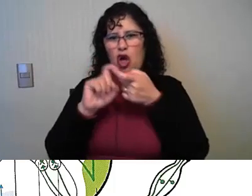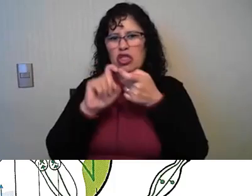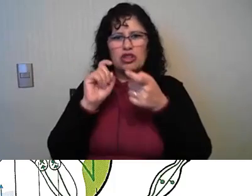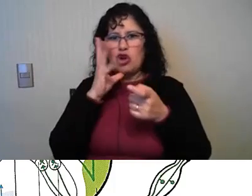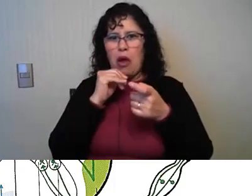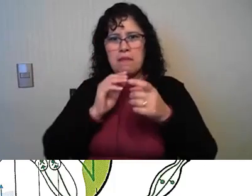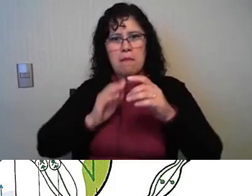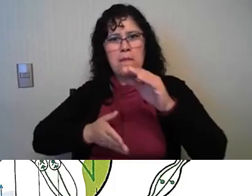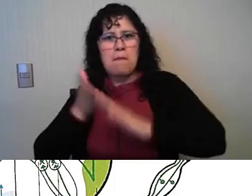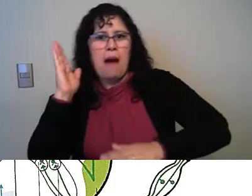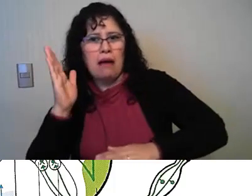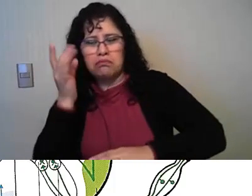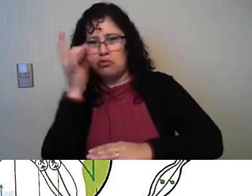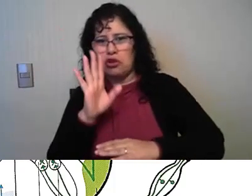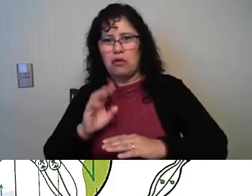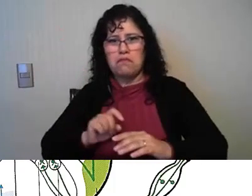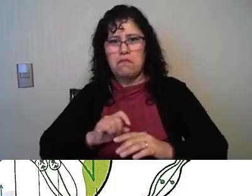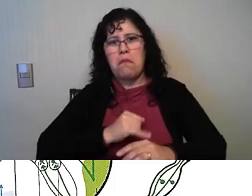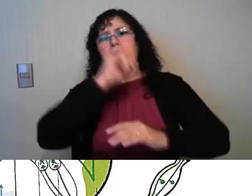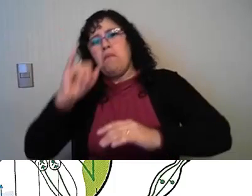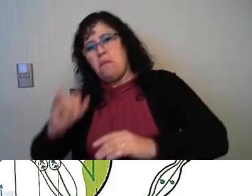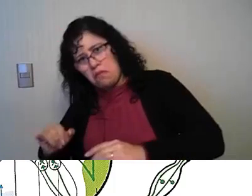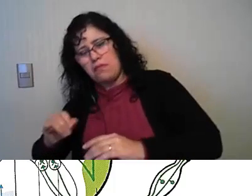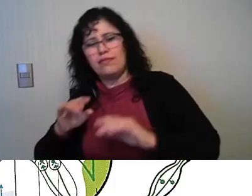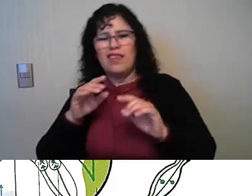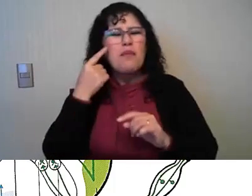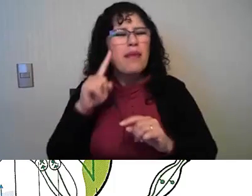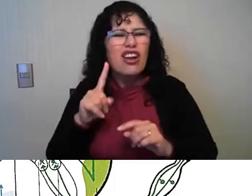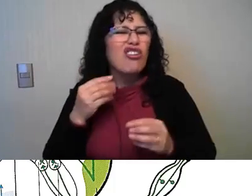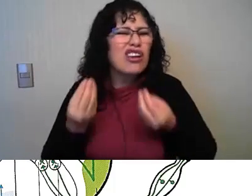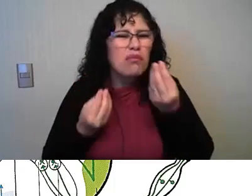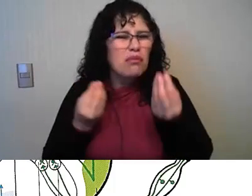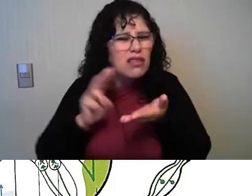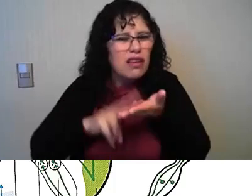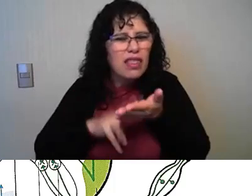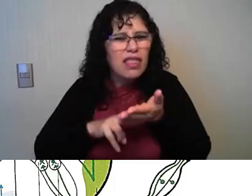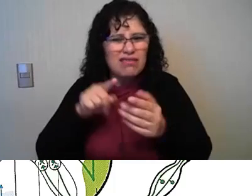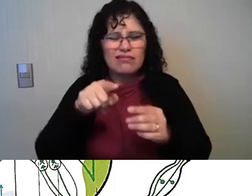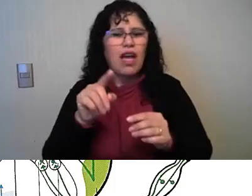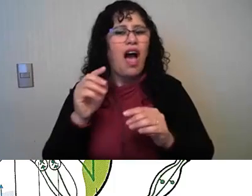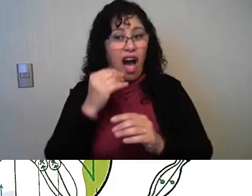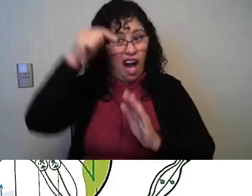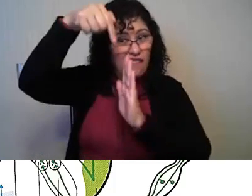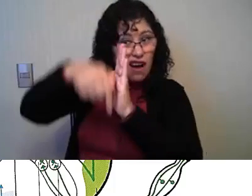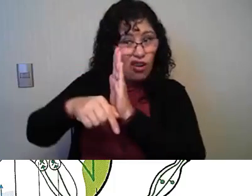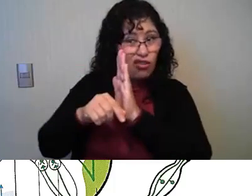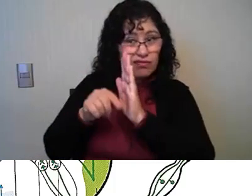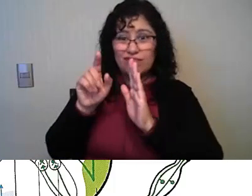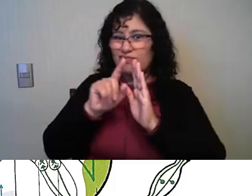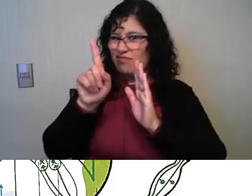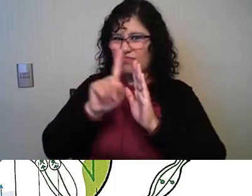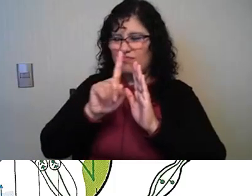Y está marcando que va hacia abajo, pero en realidad lo que está haciendo va hacia atrás, es decir, va hacia el